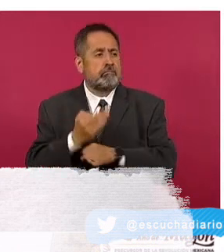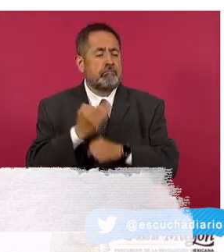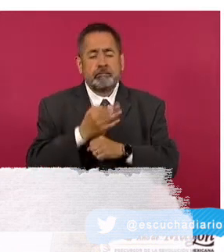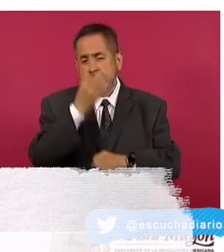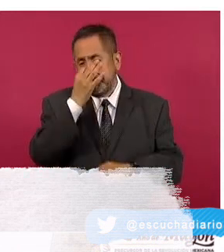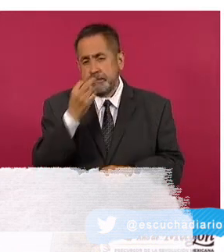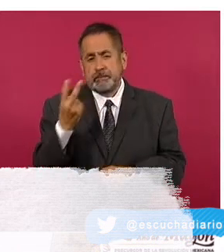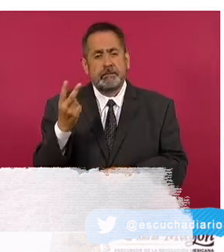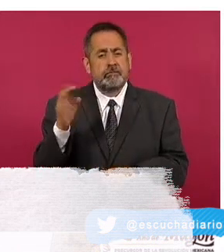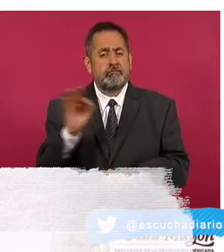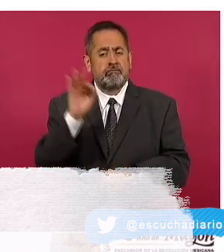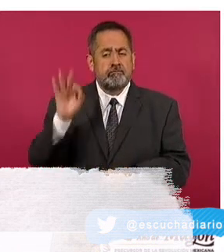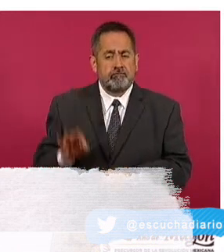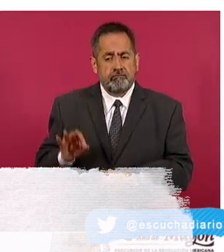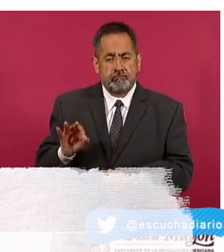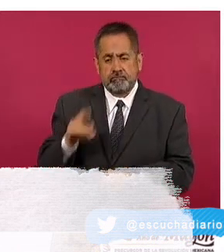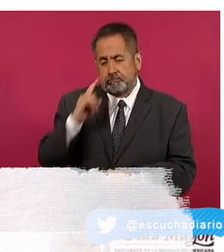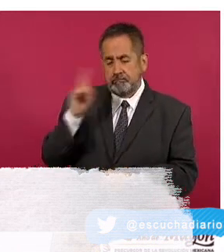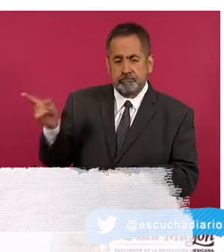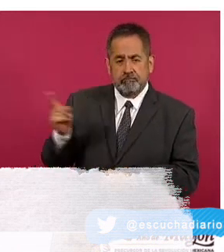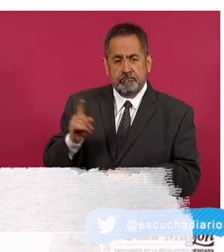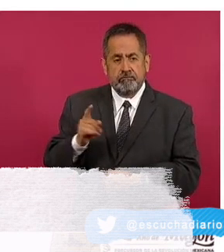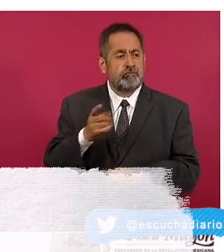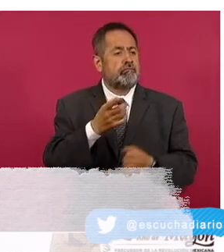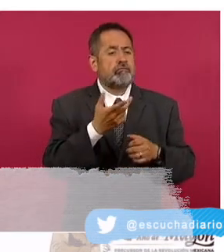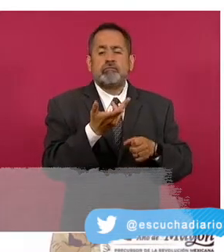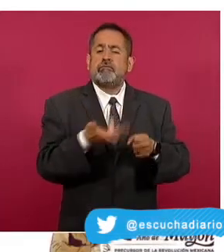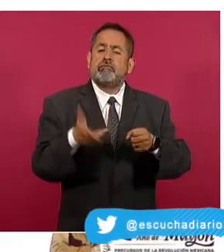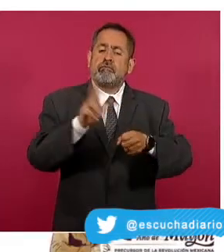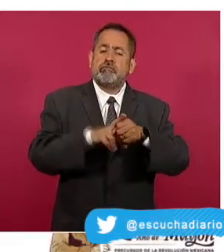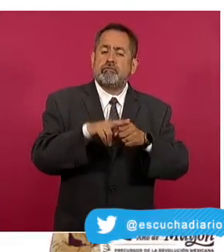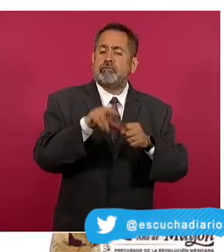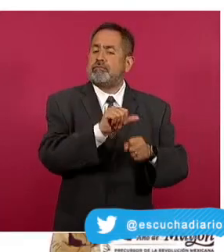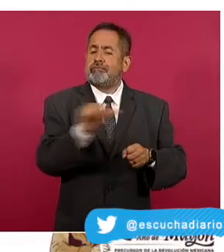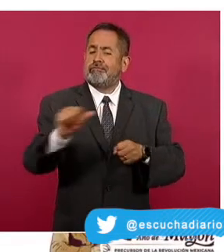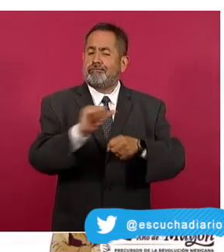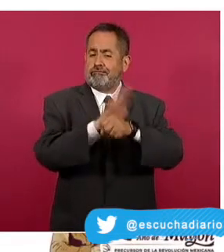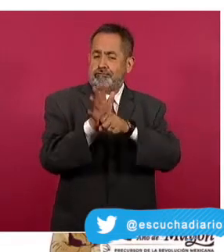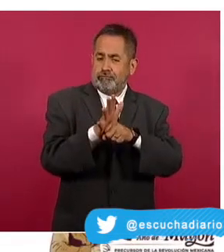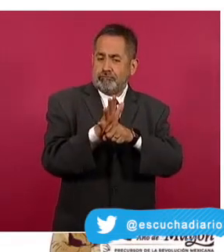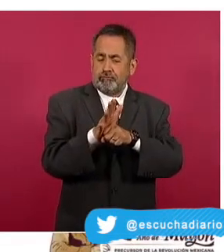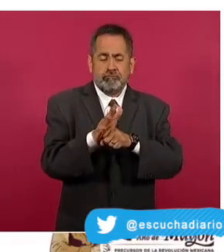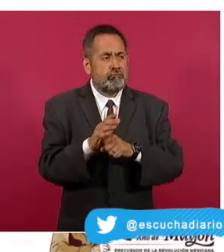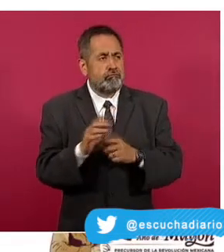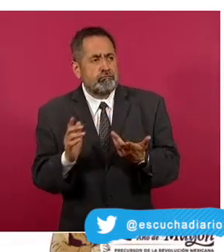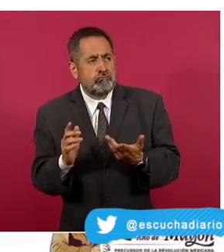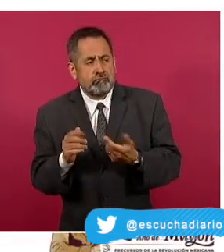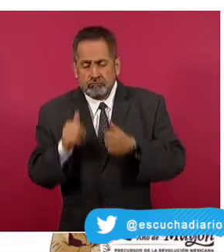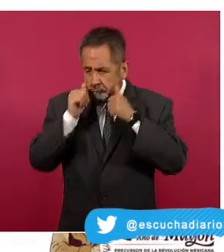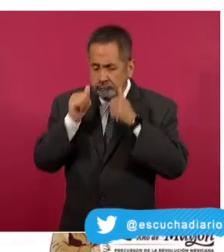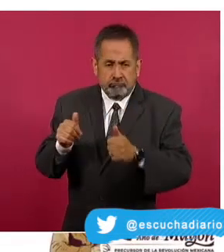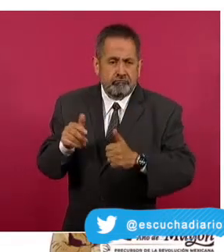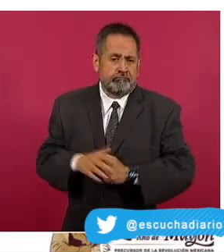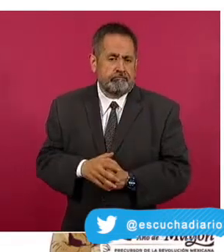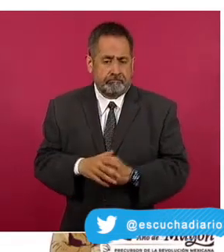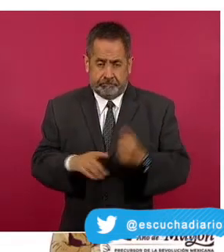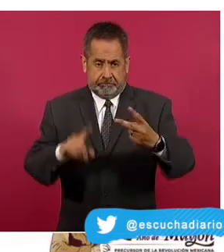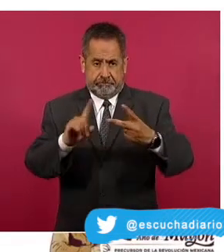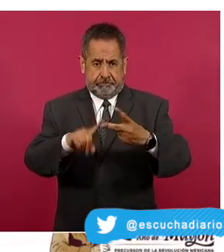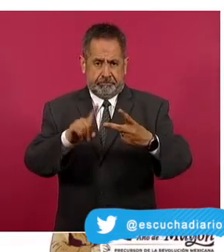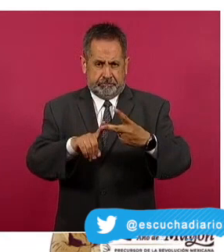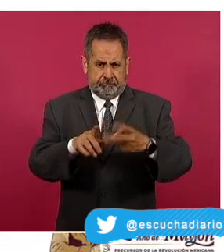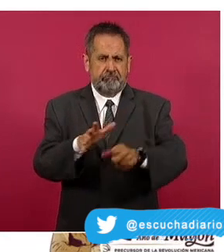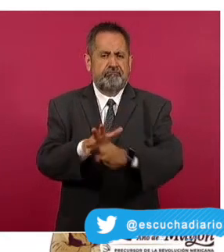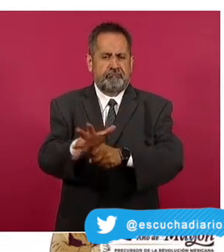mivacuna.salud.gov.mx. Es importante continuar con las medidas de higiene y prevención. Recordemos que las enfermedades como